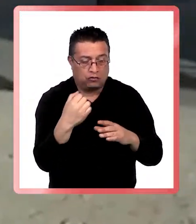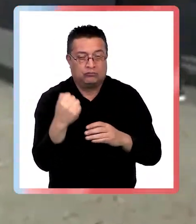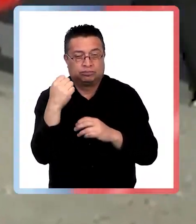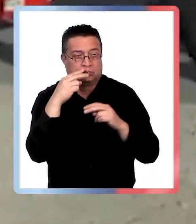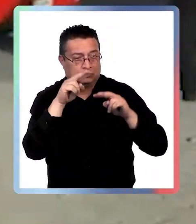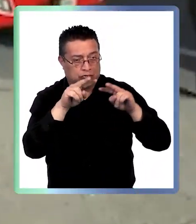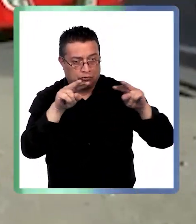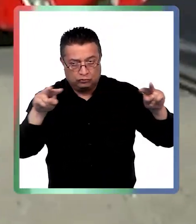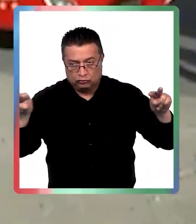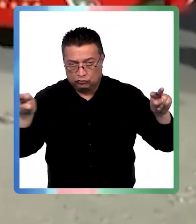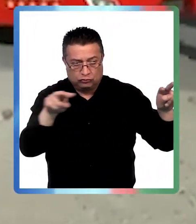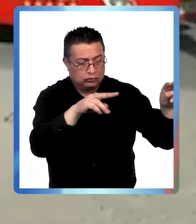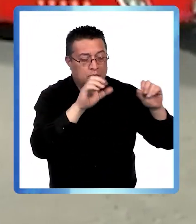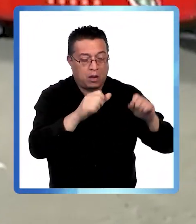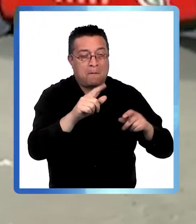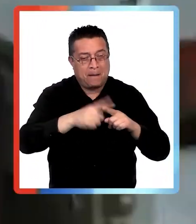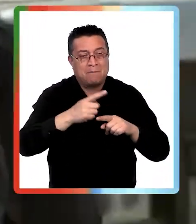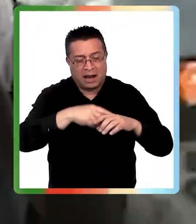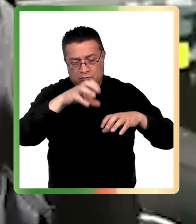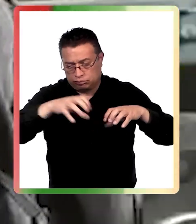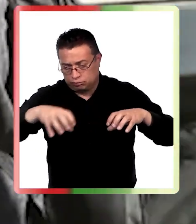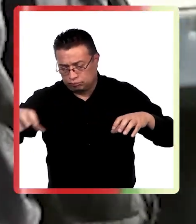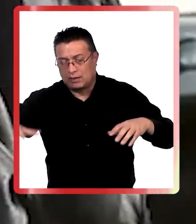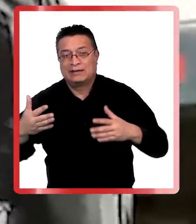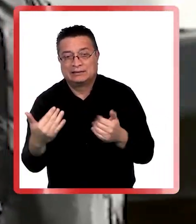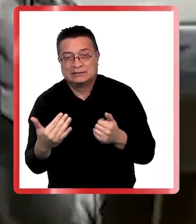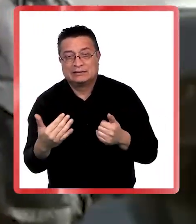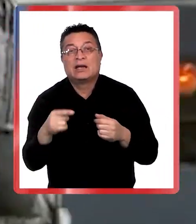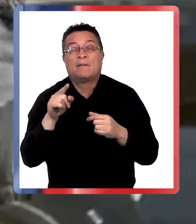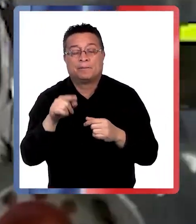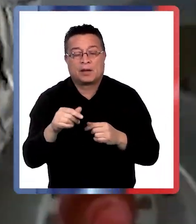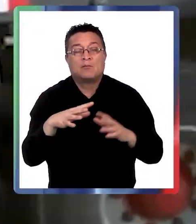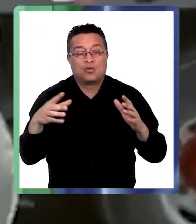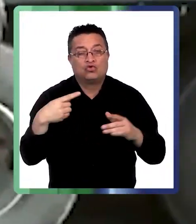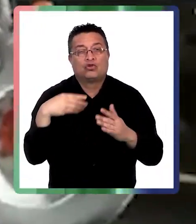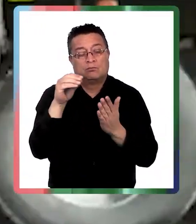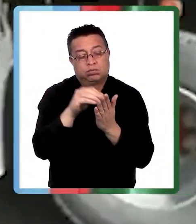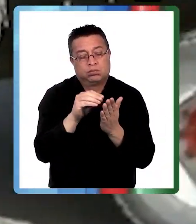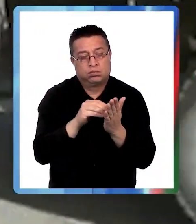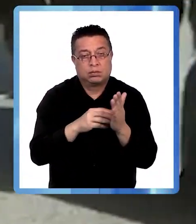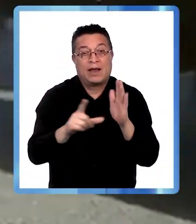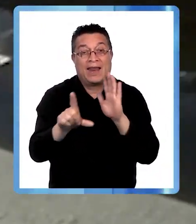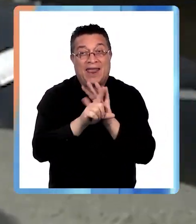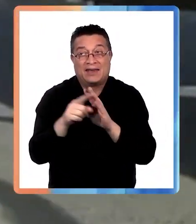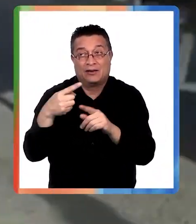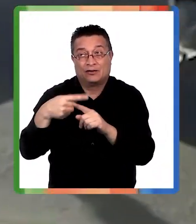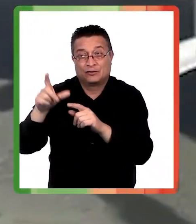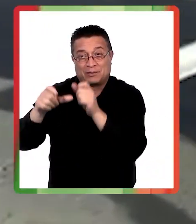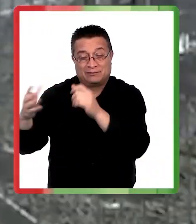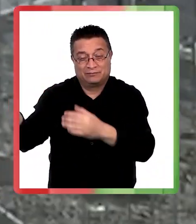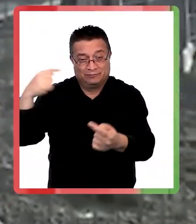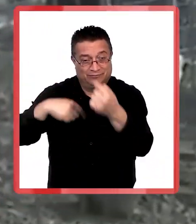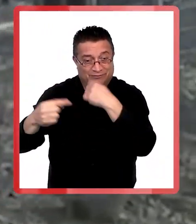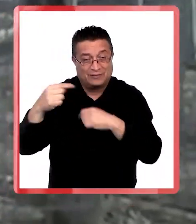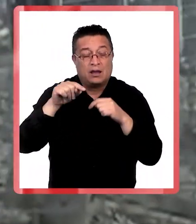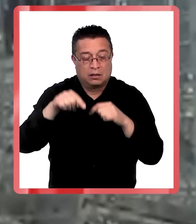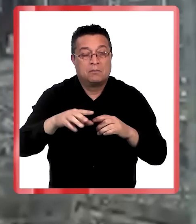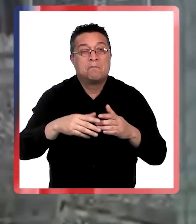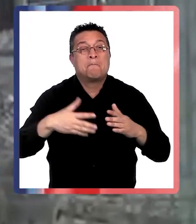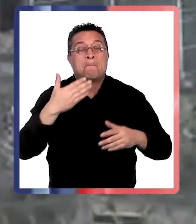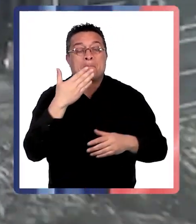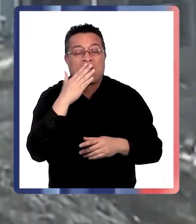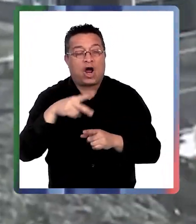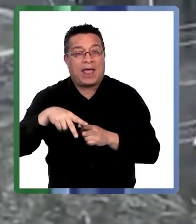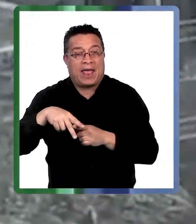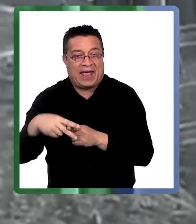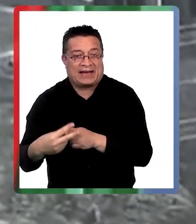primero, pero hay que multiplicarlo. Y hemos dictado una cantidad muy importante de enmiendas a la ley de migración para tener mejores herramientas de control